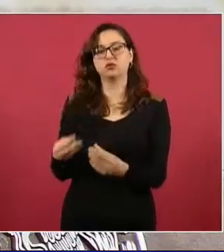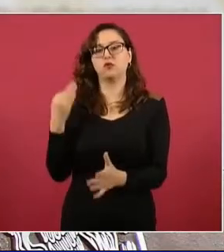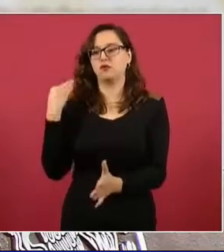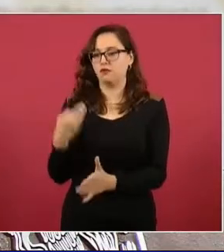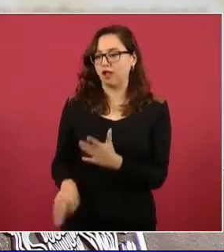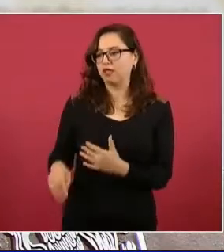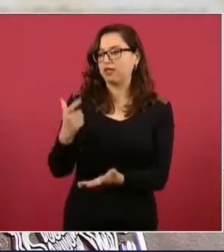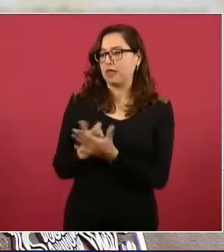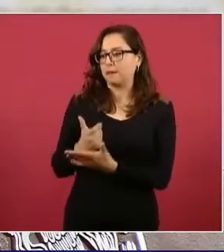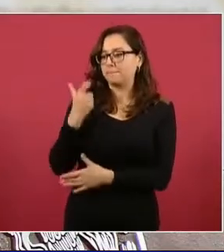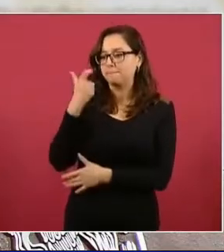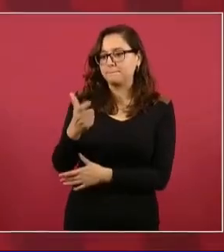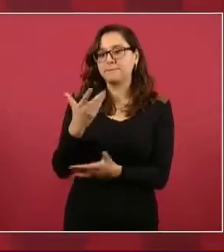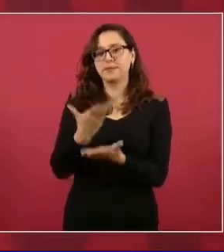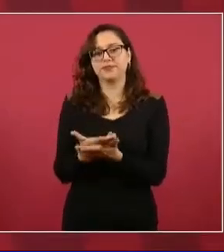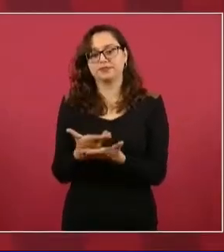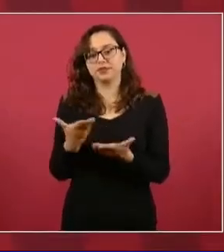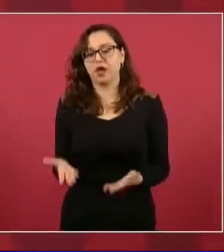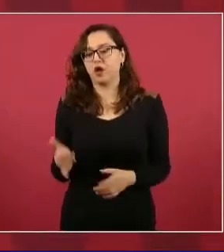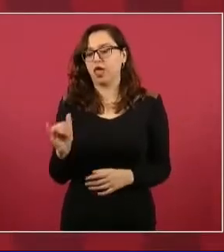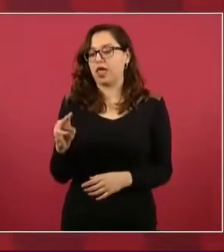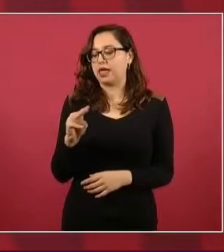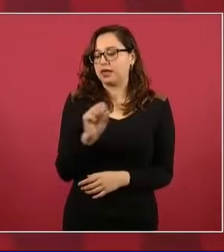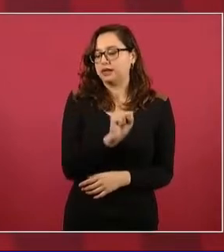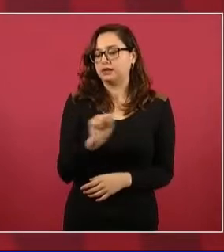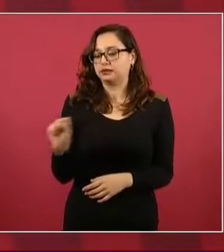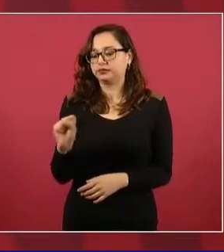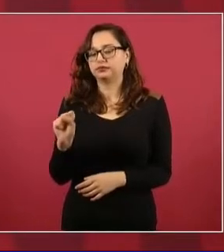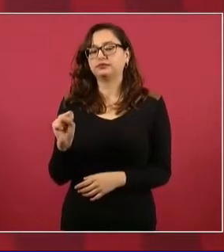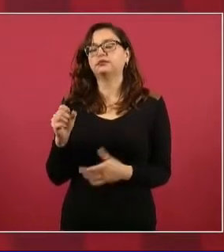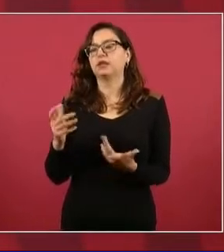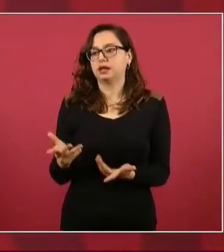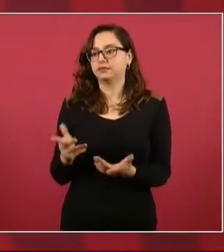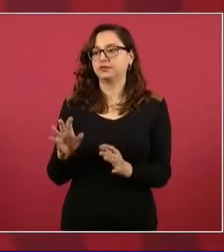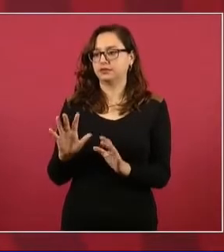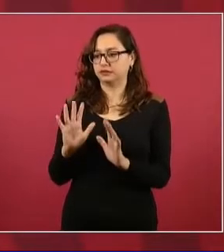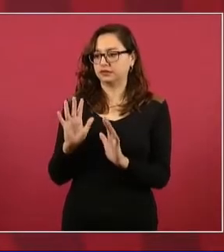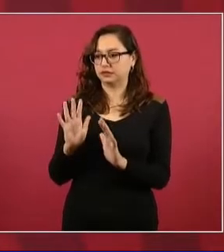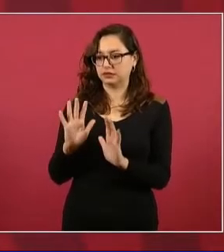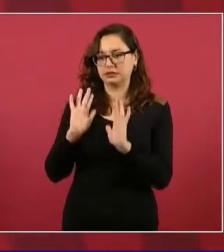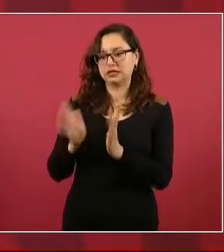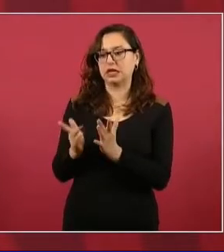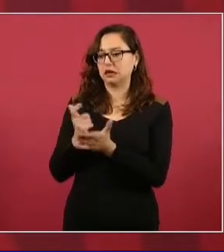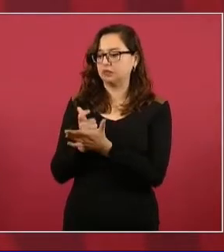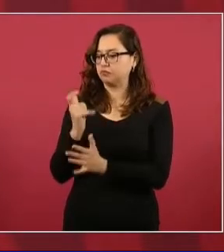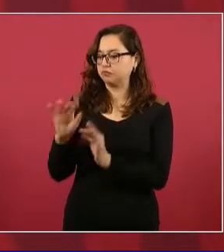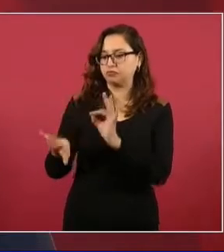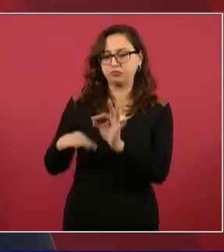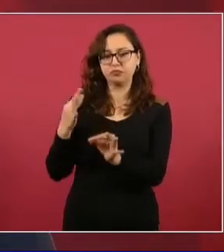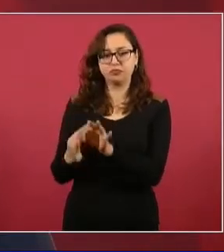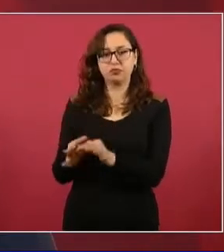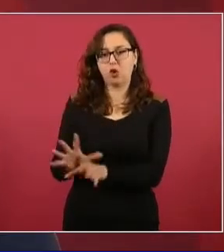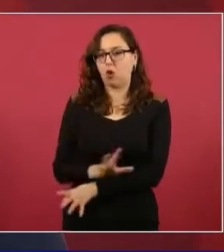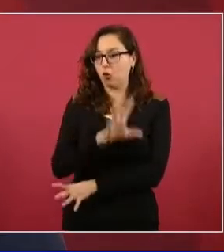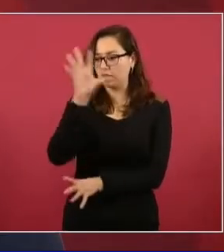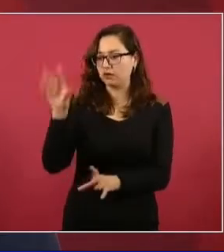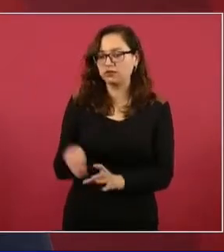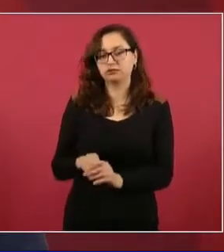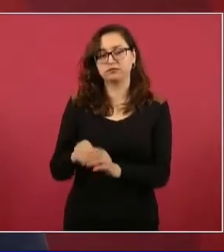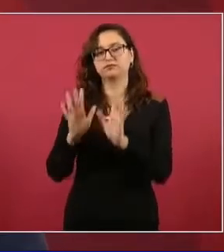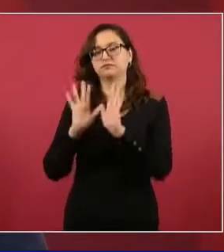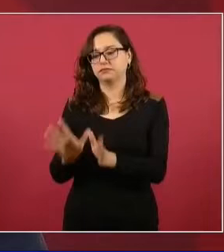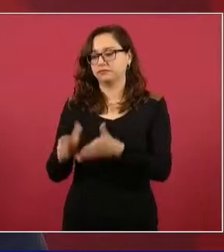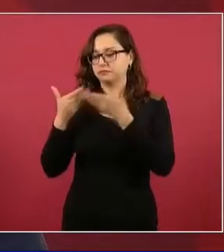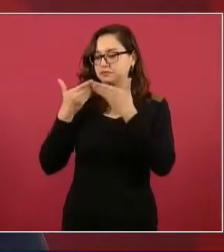como hospital del IMSS Bienestar es un hospital que ya está operando después de muchos meses de atraso,